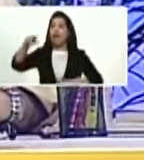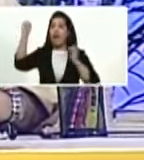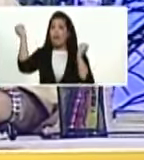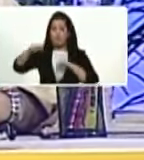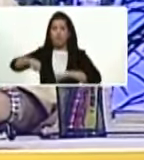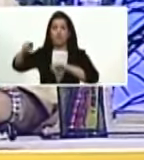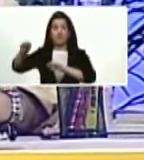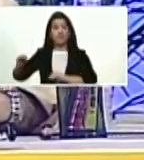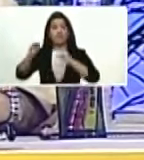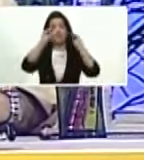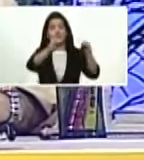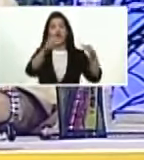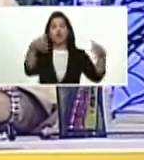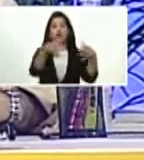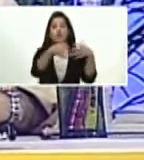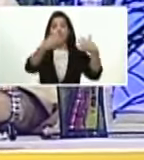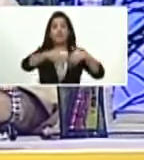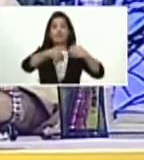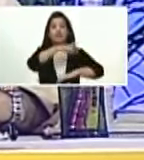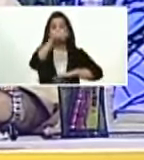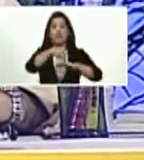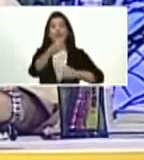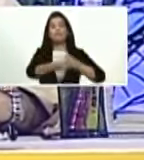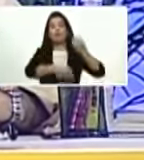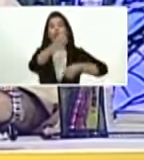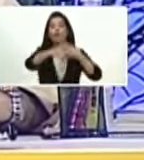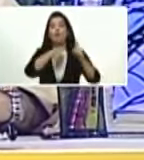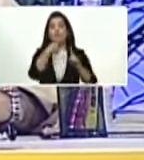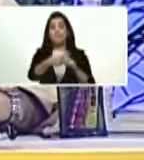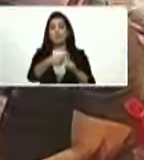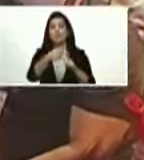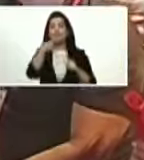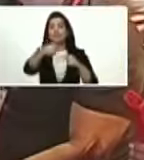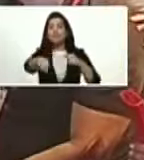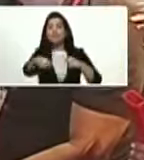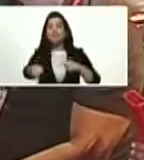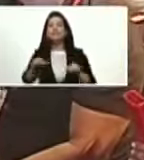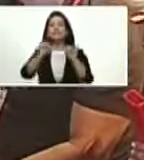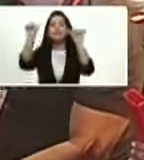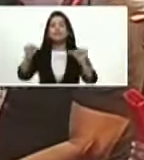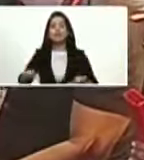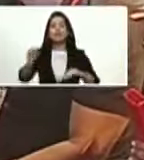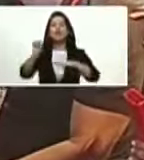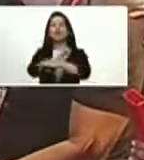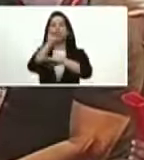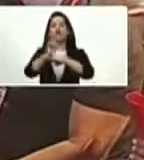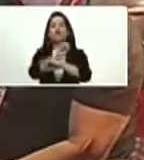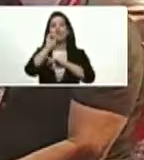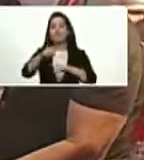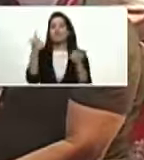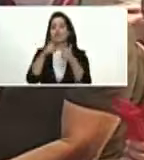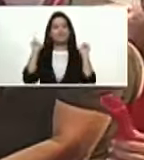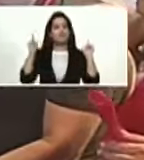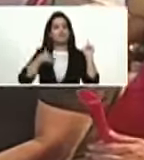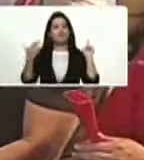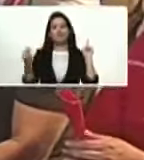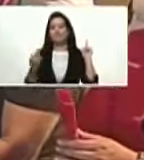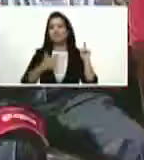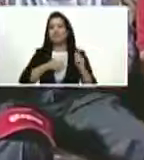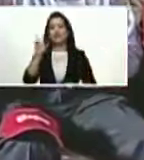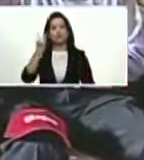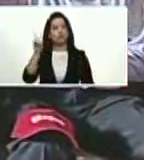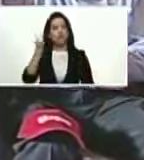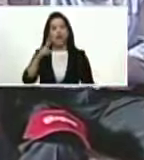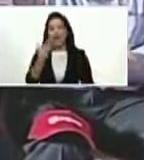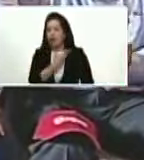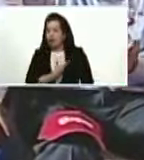al directorio de la Corporación Nacional de Producción y vayamos a un sistema de software libre, venezolano, nuestro,